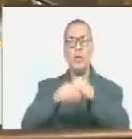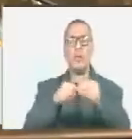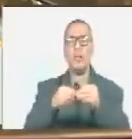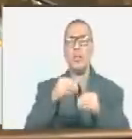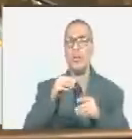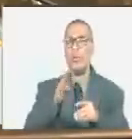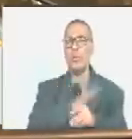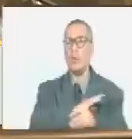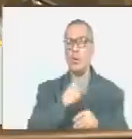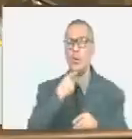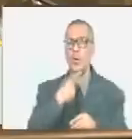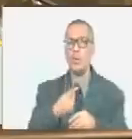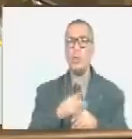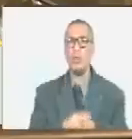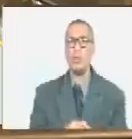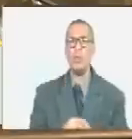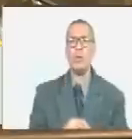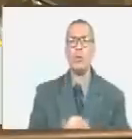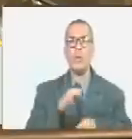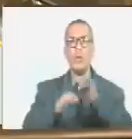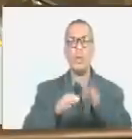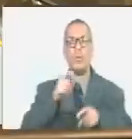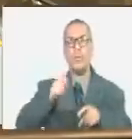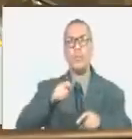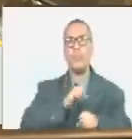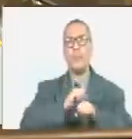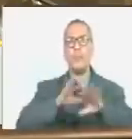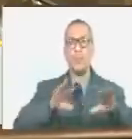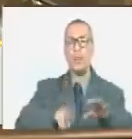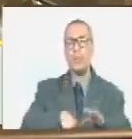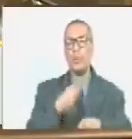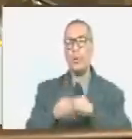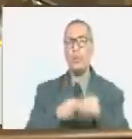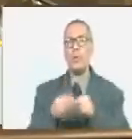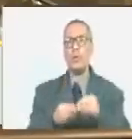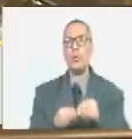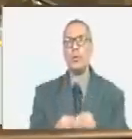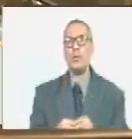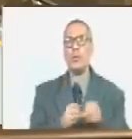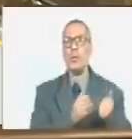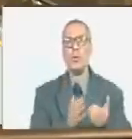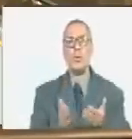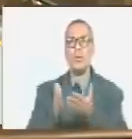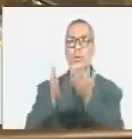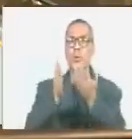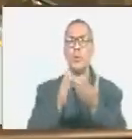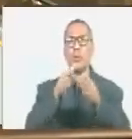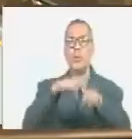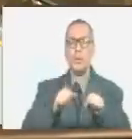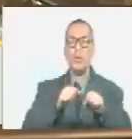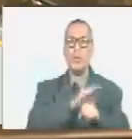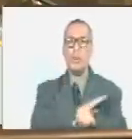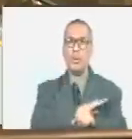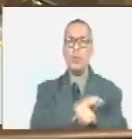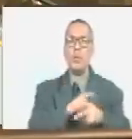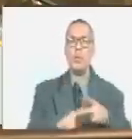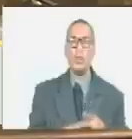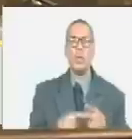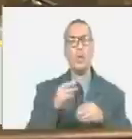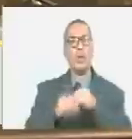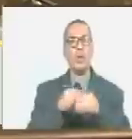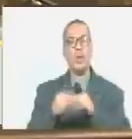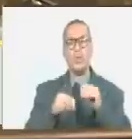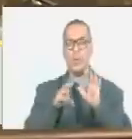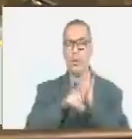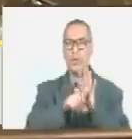los bienes declarados en extinción de dominio será realizado por el Servicio de Bienes Recuperados conforme a